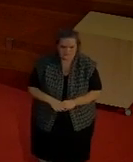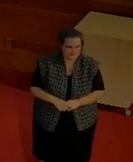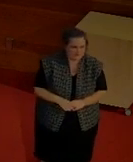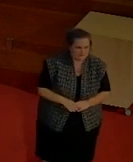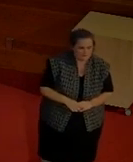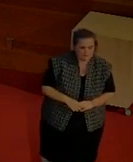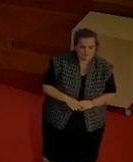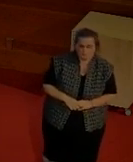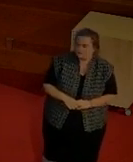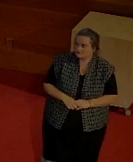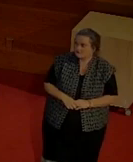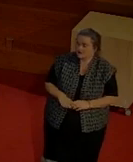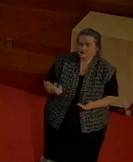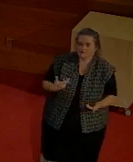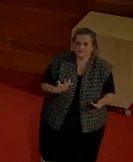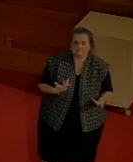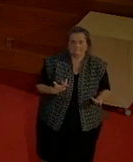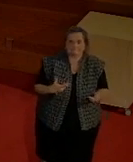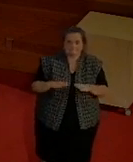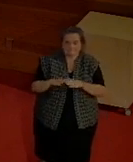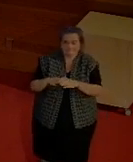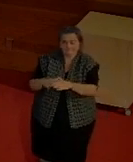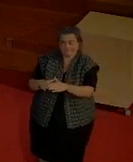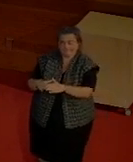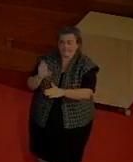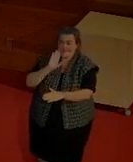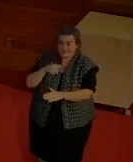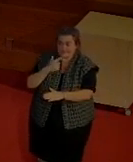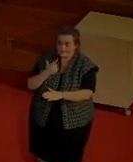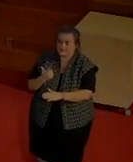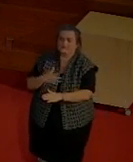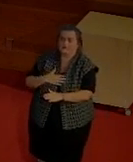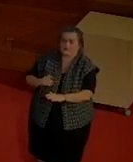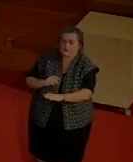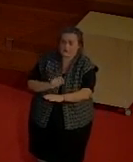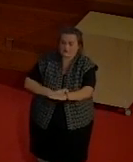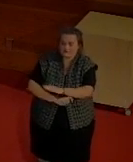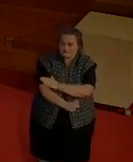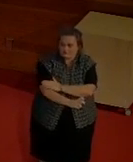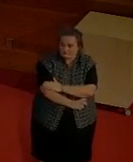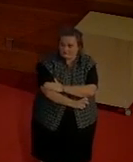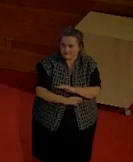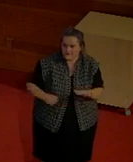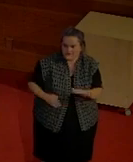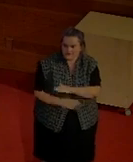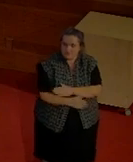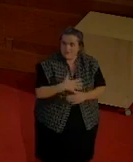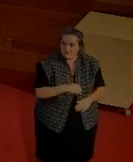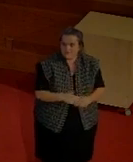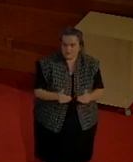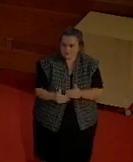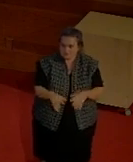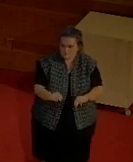que está buscando para escapar de esa contención naval que antes estaba mencionando voy